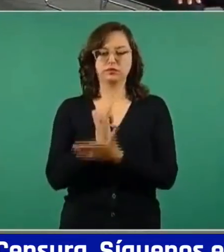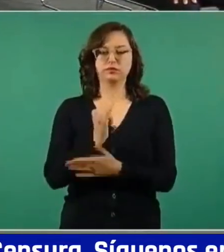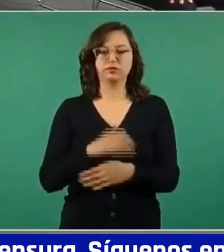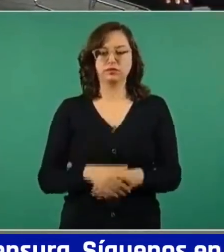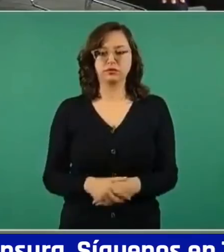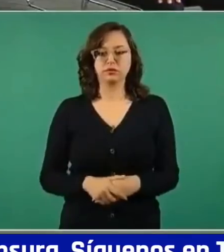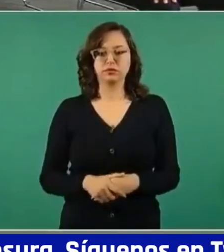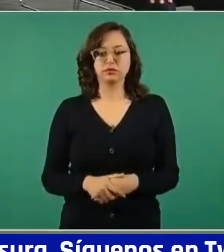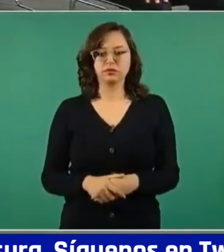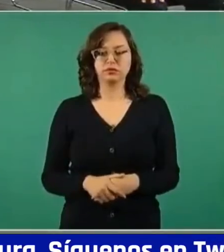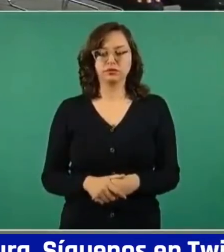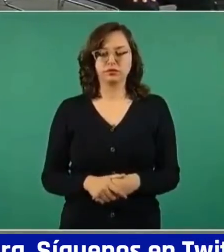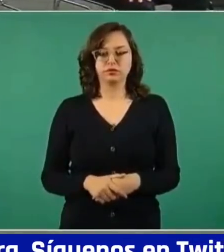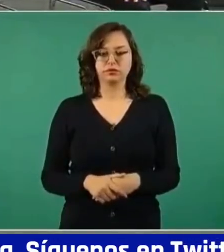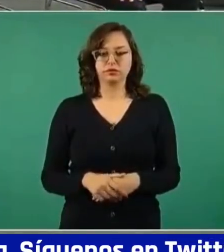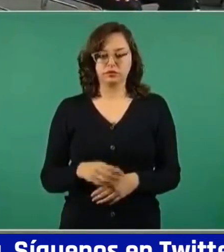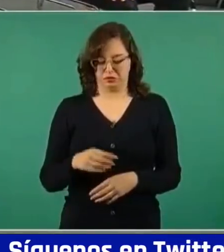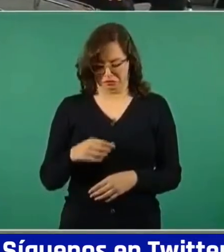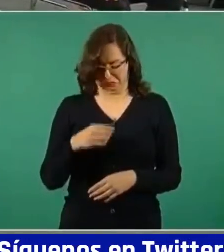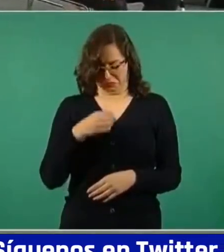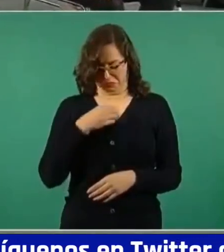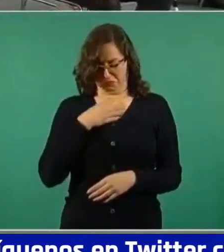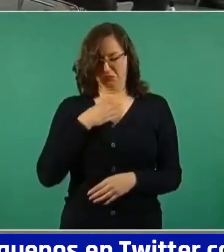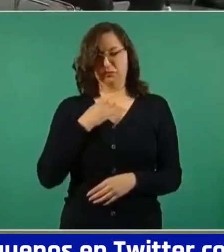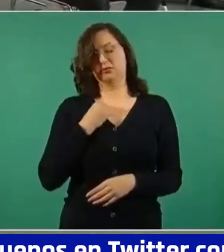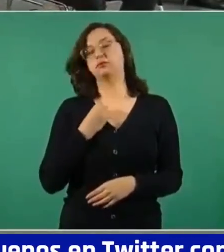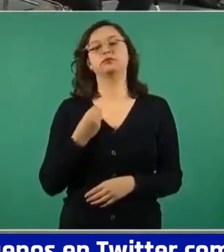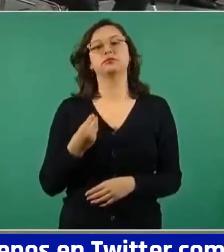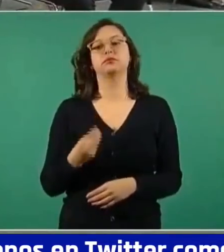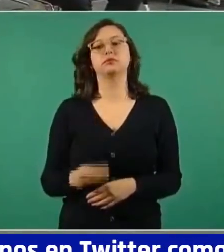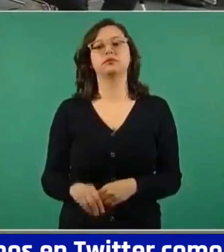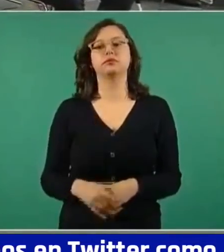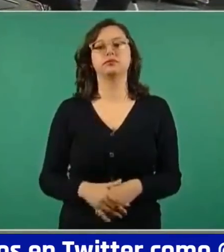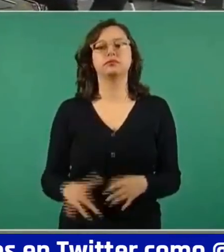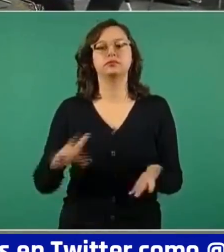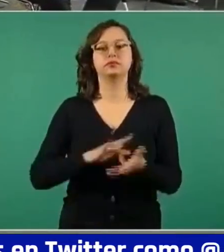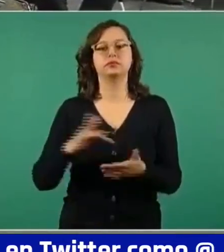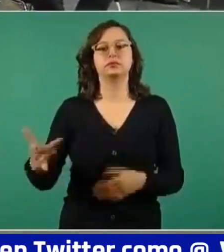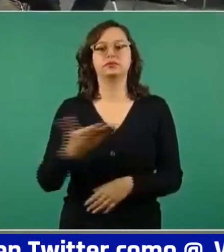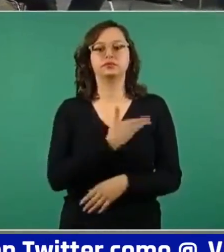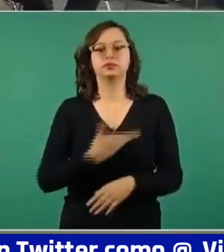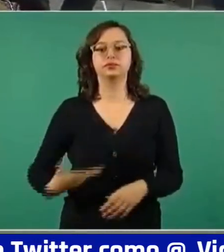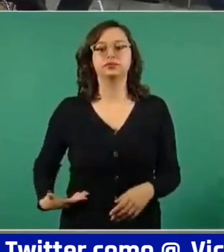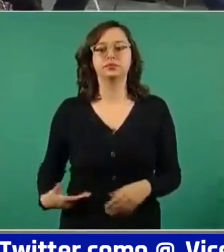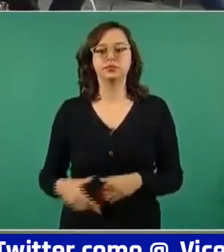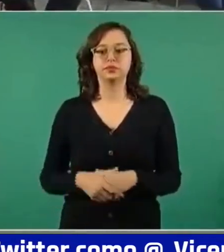asunto, a La Laguna. Gracias, presidente. Muy bien.